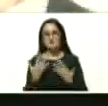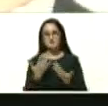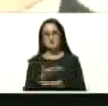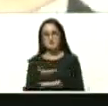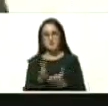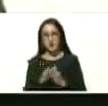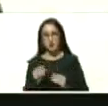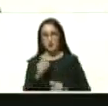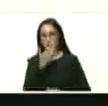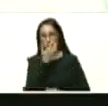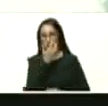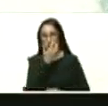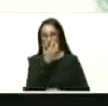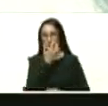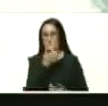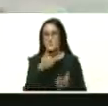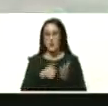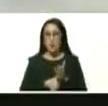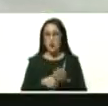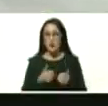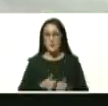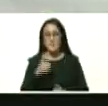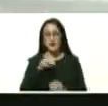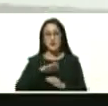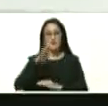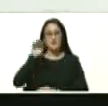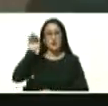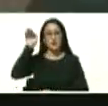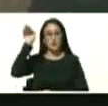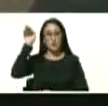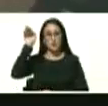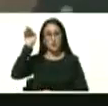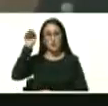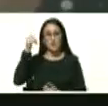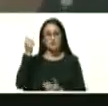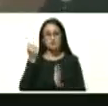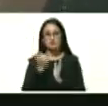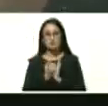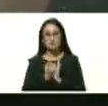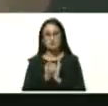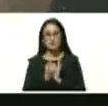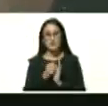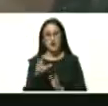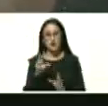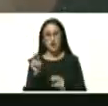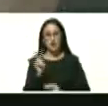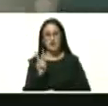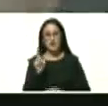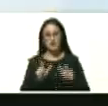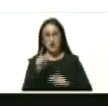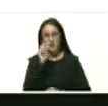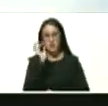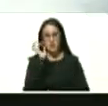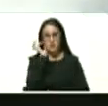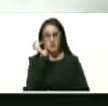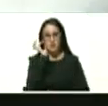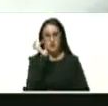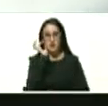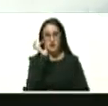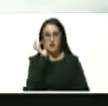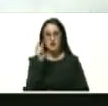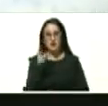Dejó una huella más allá de nuestra frontera y marcó a los venezolanos y venezolanas. Por eso es